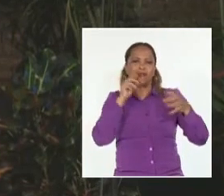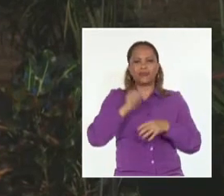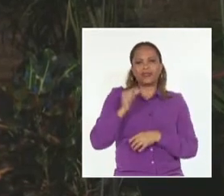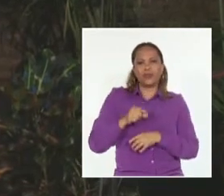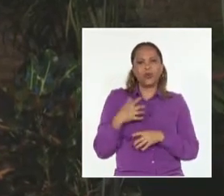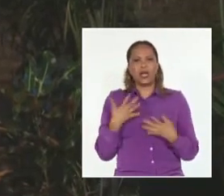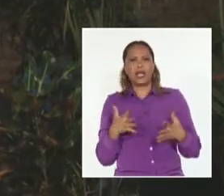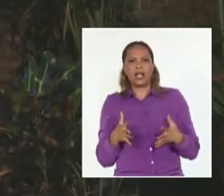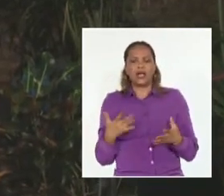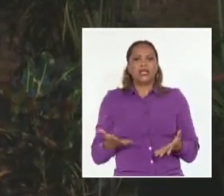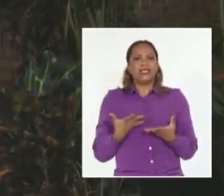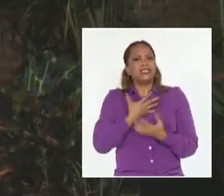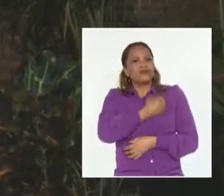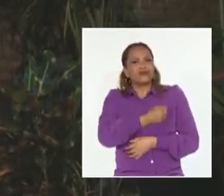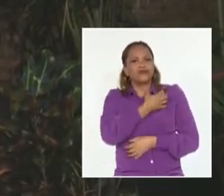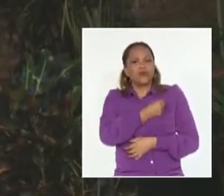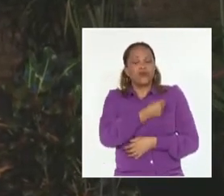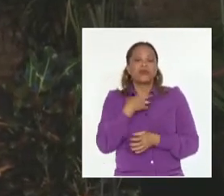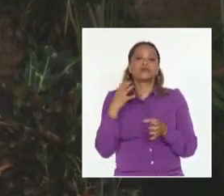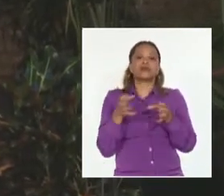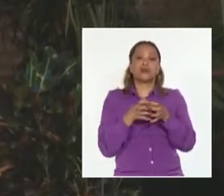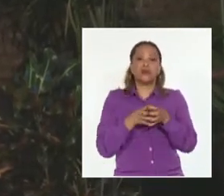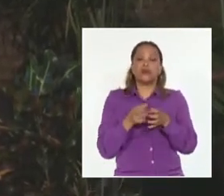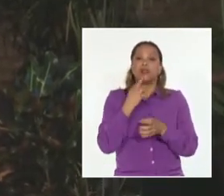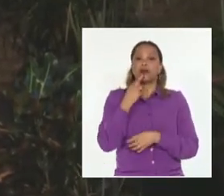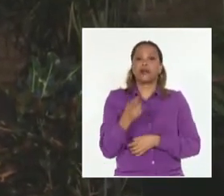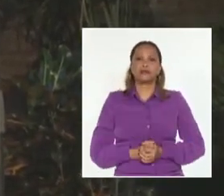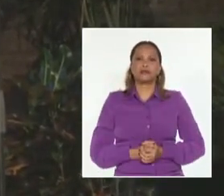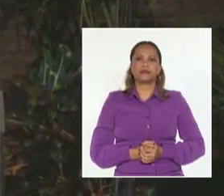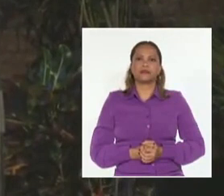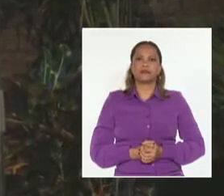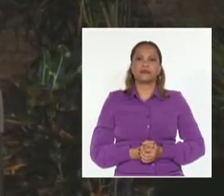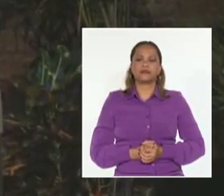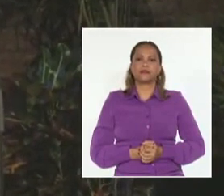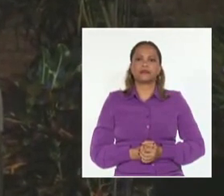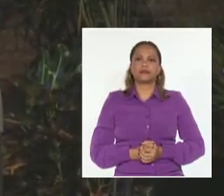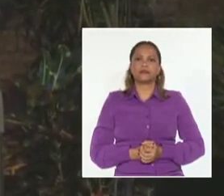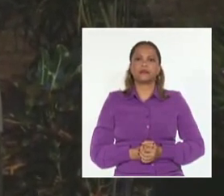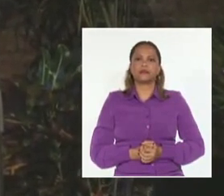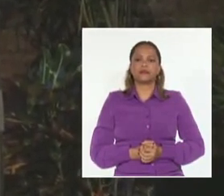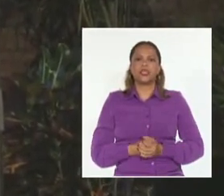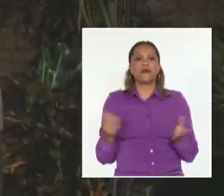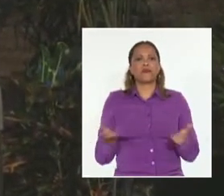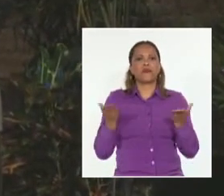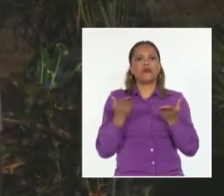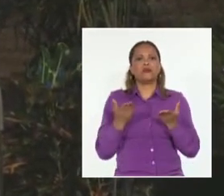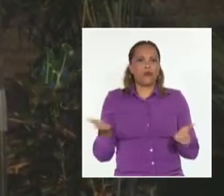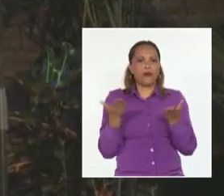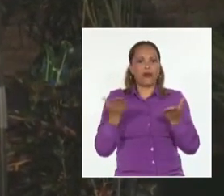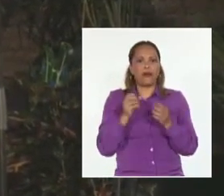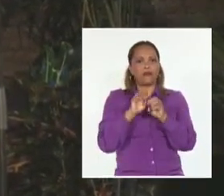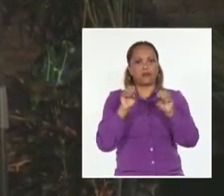deprimir la capacidad de movilización y respuesta de nuestros pueblos. promoviendo el egoísmo y el